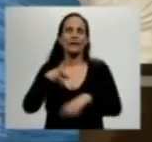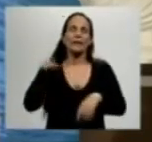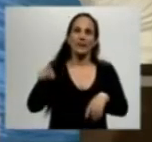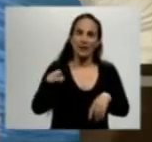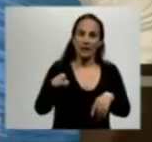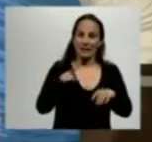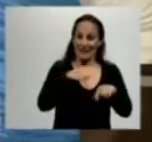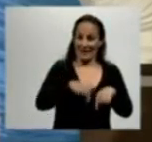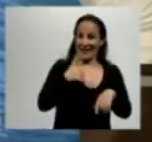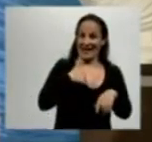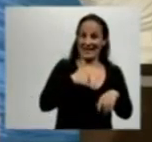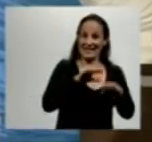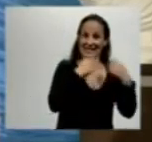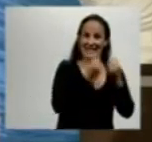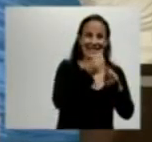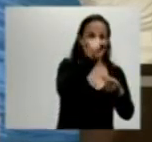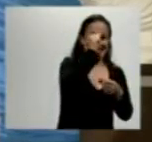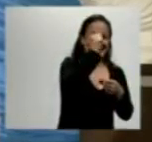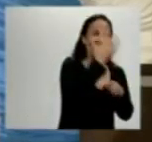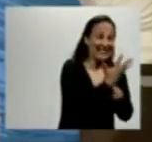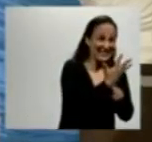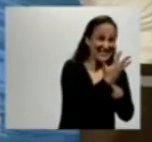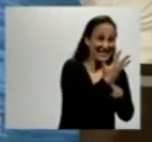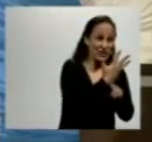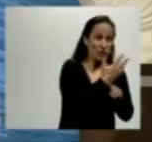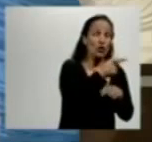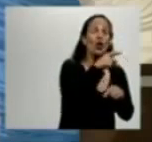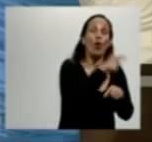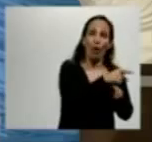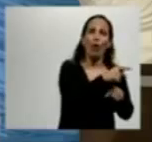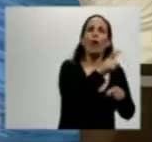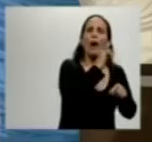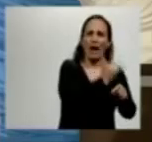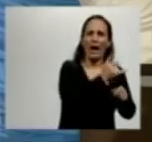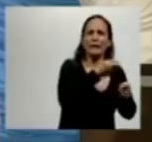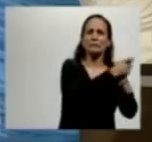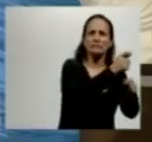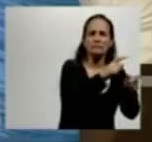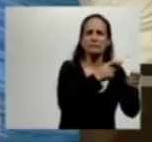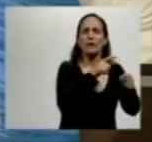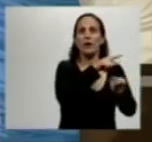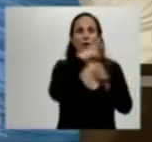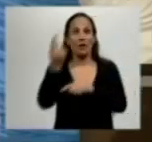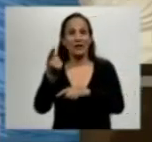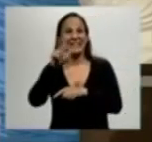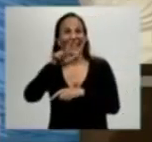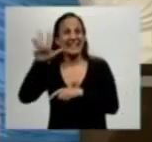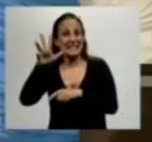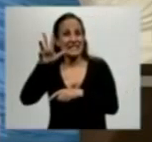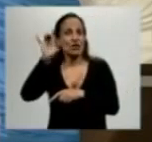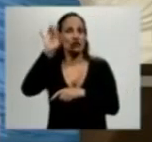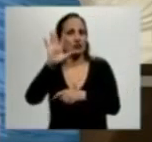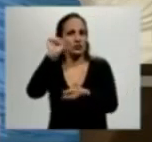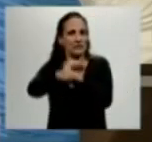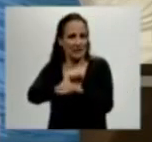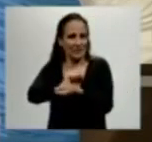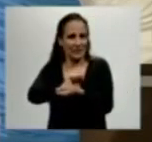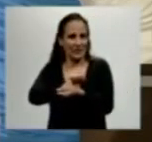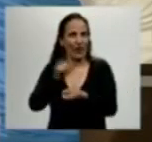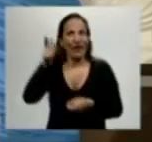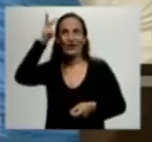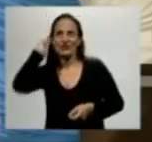de 65% y solamente 35% de condenados. Casi la